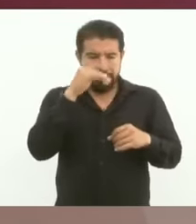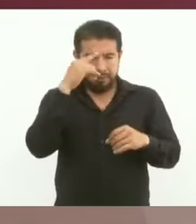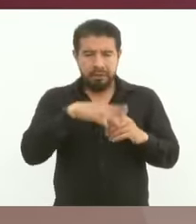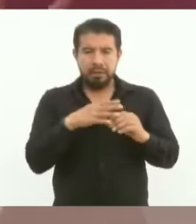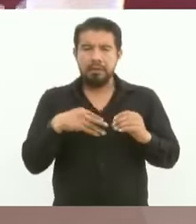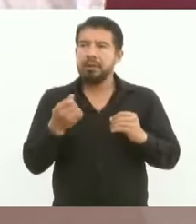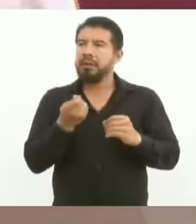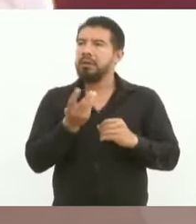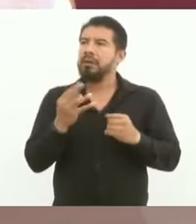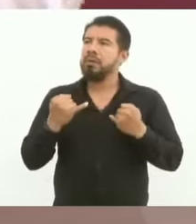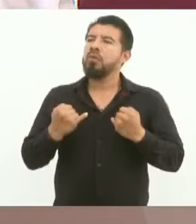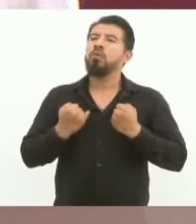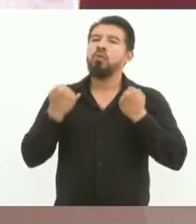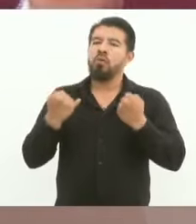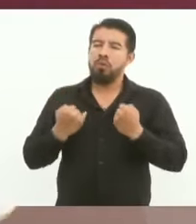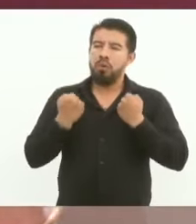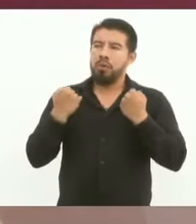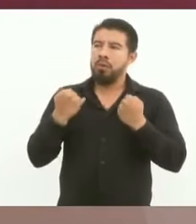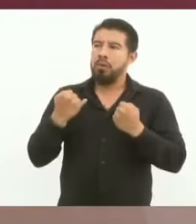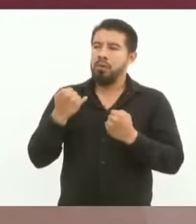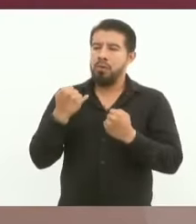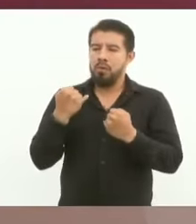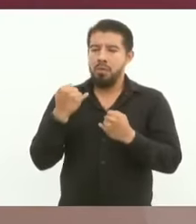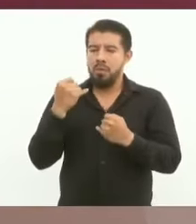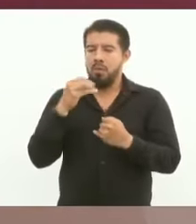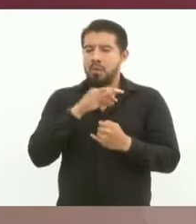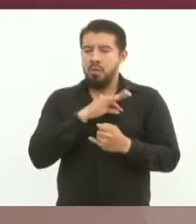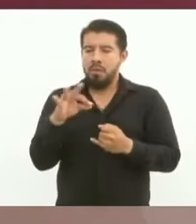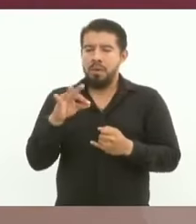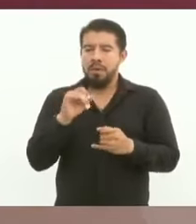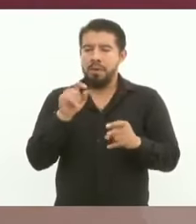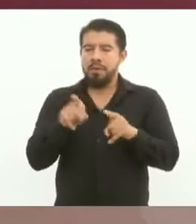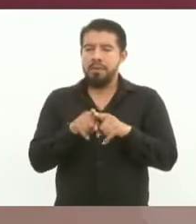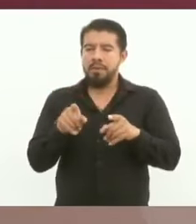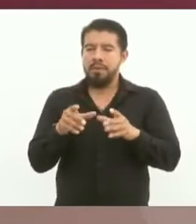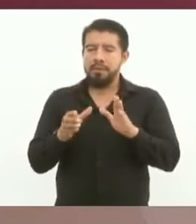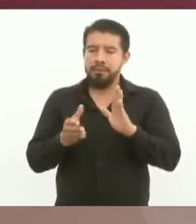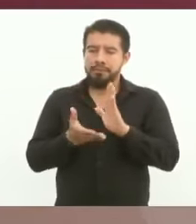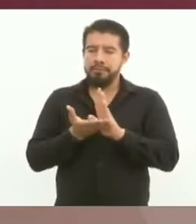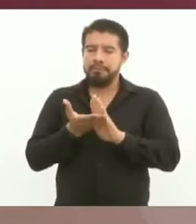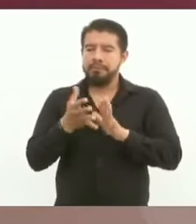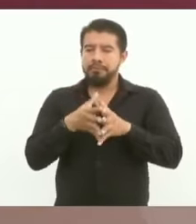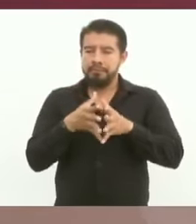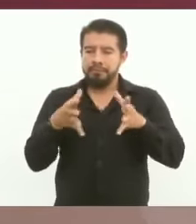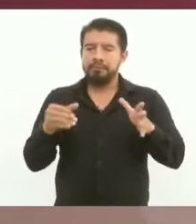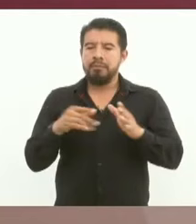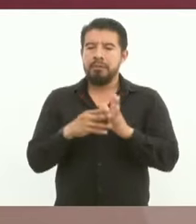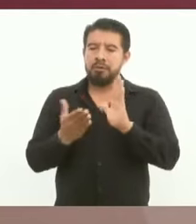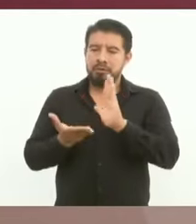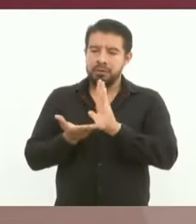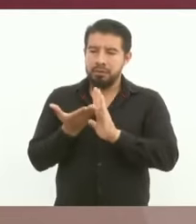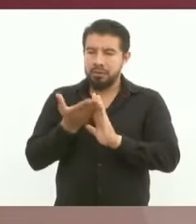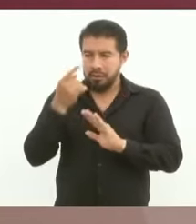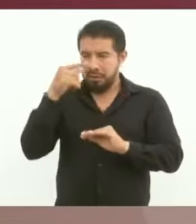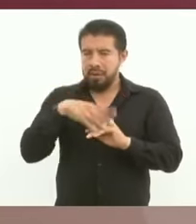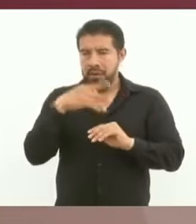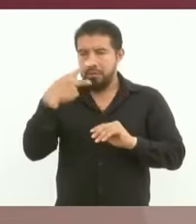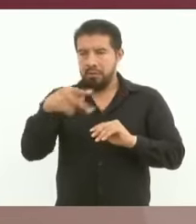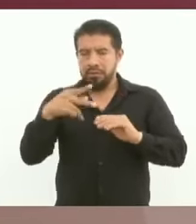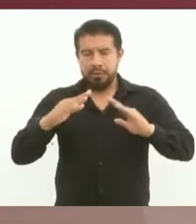los jóvenes. Va a haber posibilidad de que puedan ampliar, mejorar o construir sus